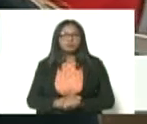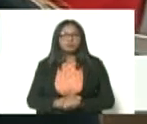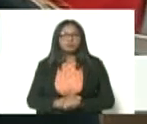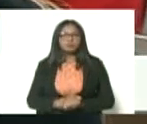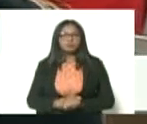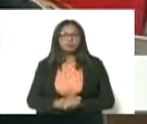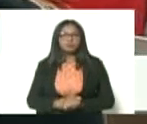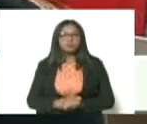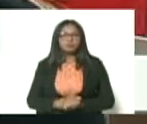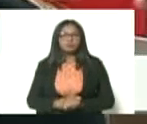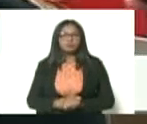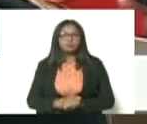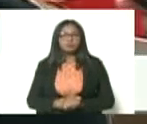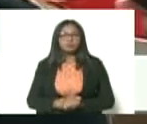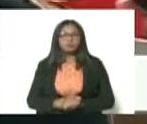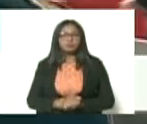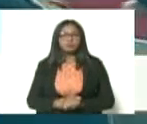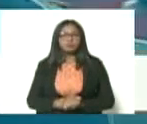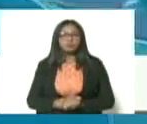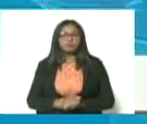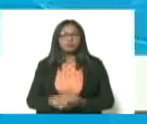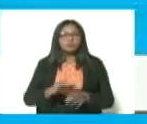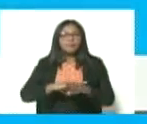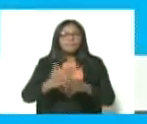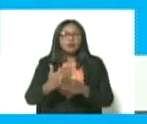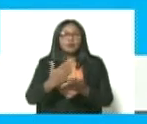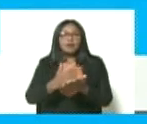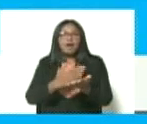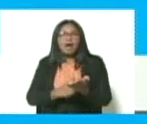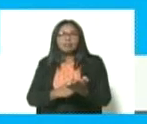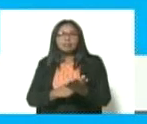porque en la era Obama